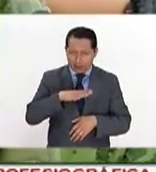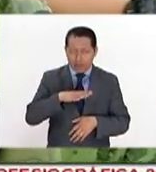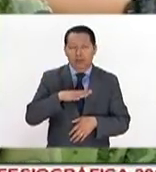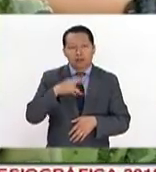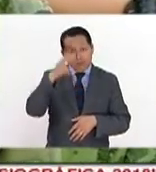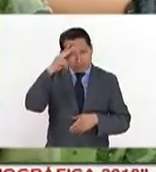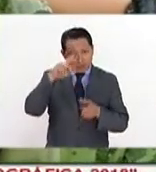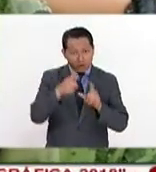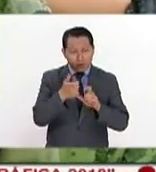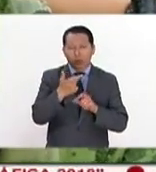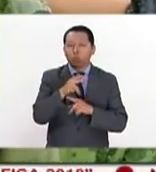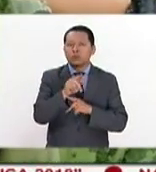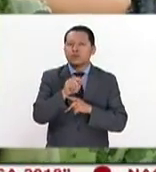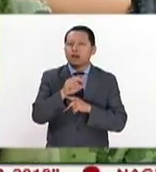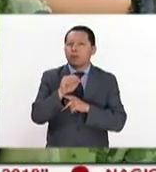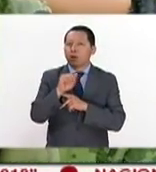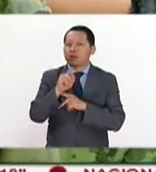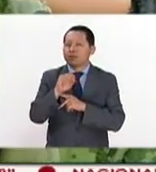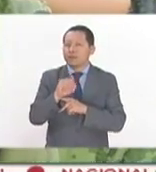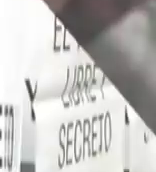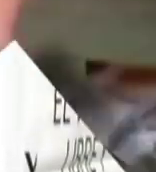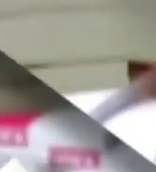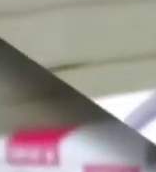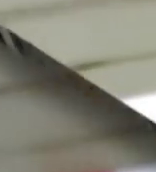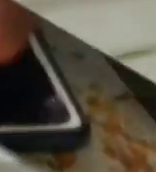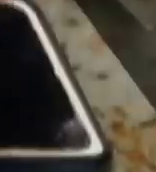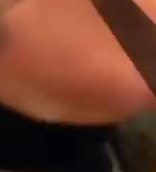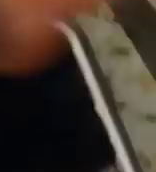Para México al Día, Gustavo Castillo.